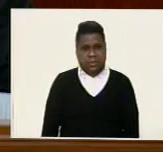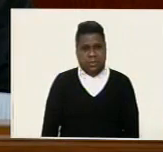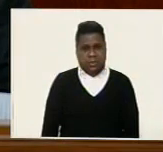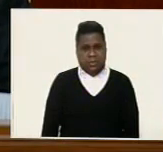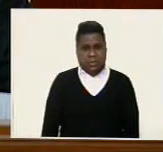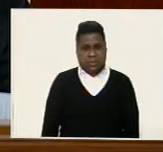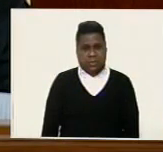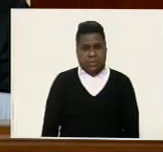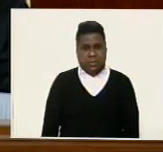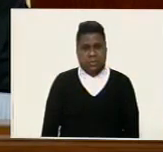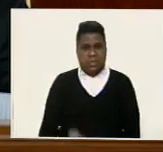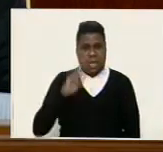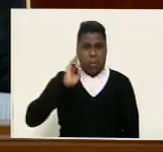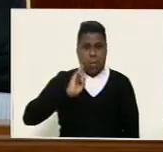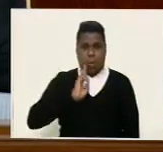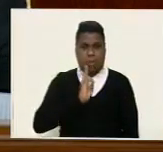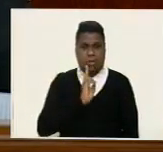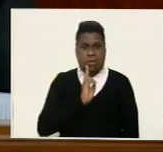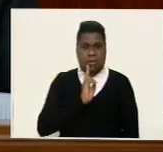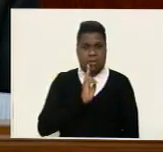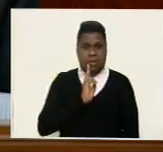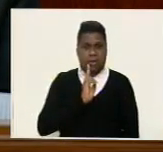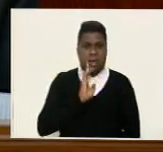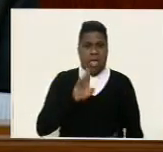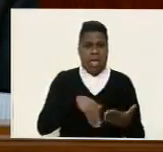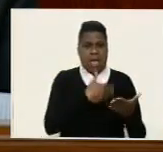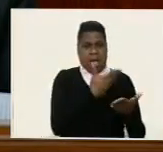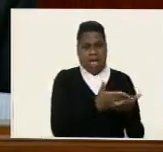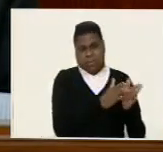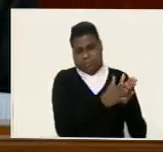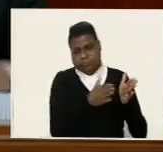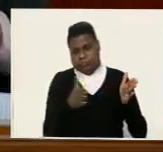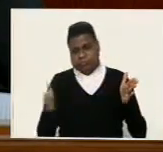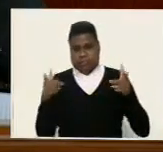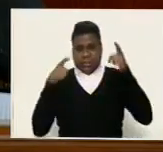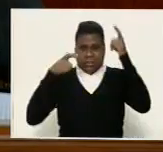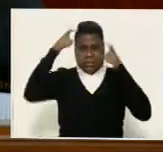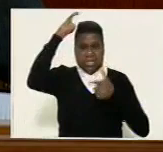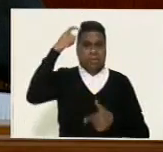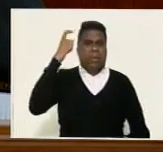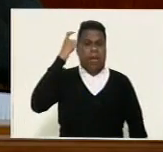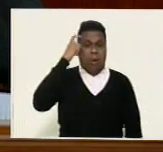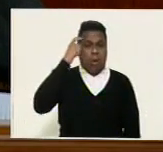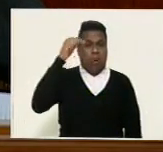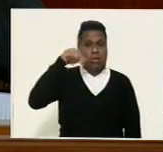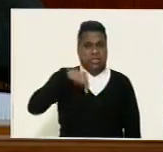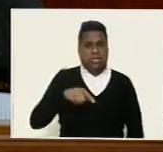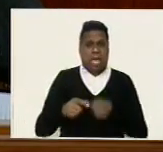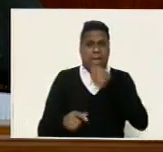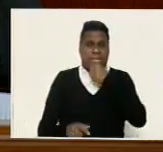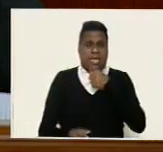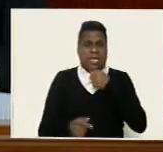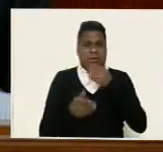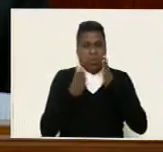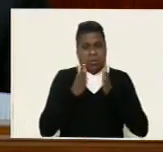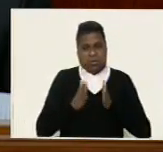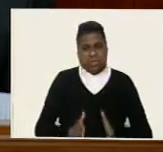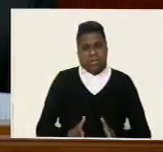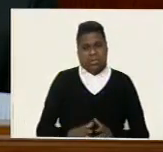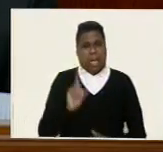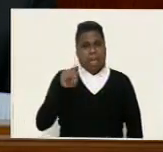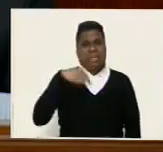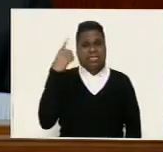desde Bolívar a Chávez. Desde Bolívar a Chávez. Y hoy día nuestros periodistas, que mañana es el